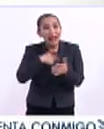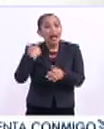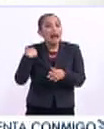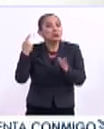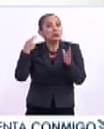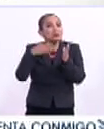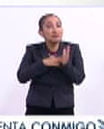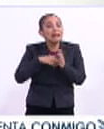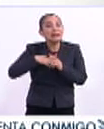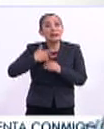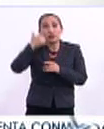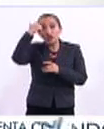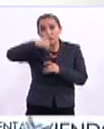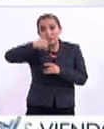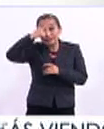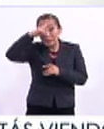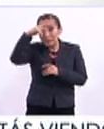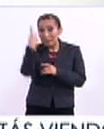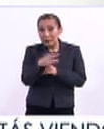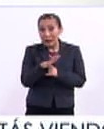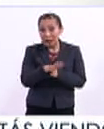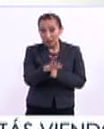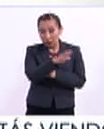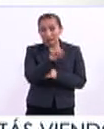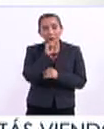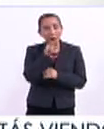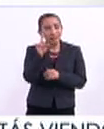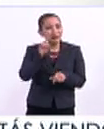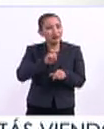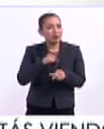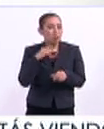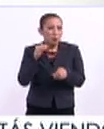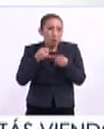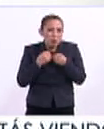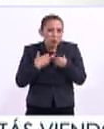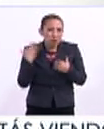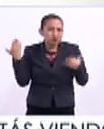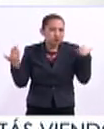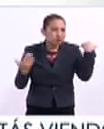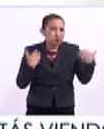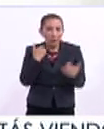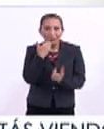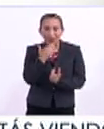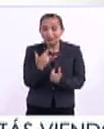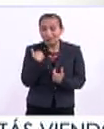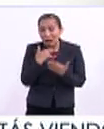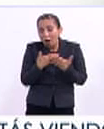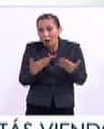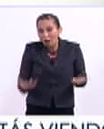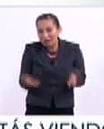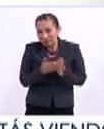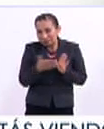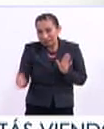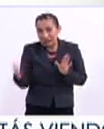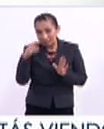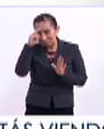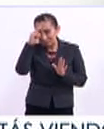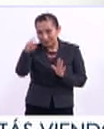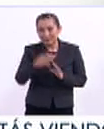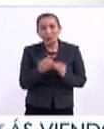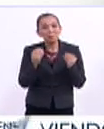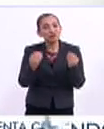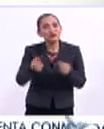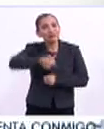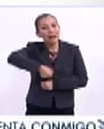Noche Mexicanas, va a pasar, además de un momento divertido, un instante bastante inteligente.